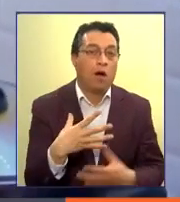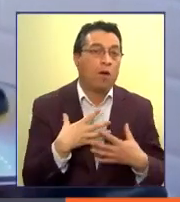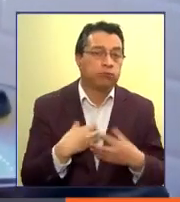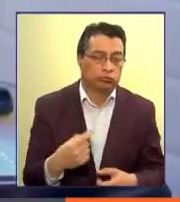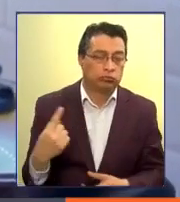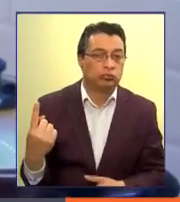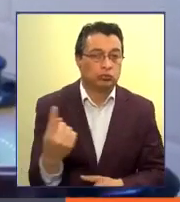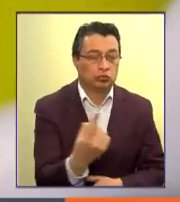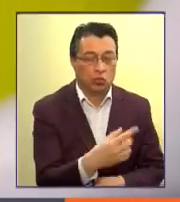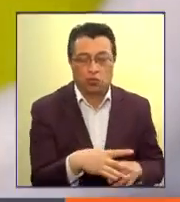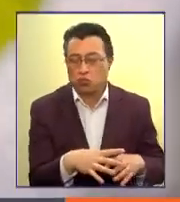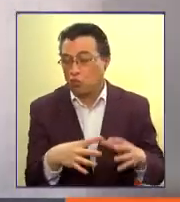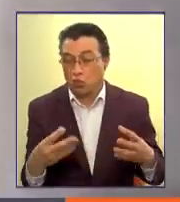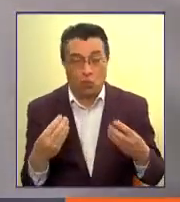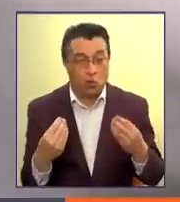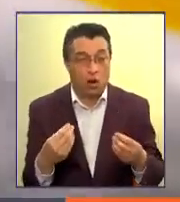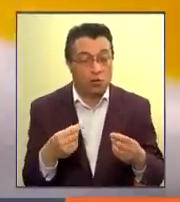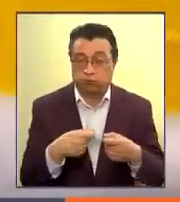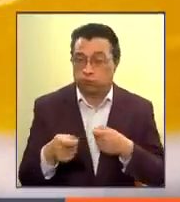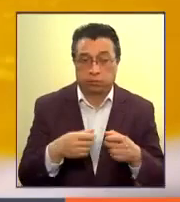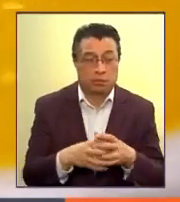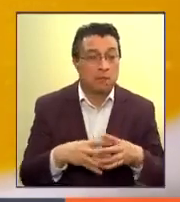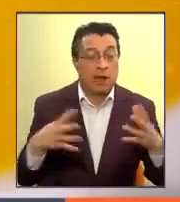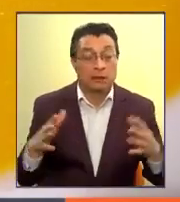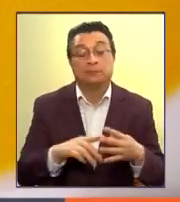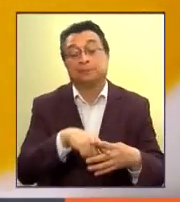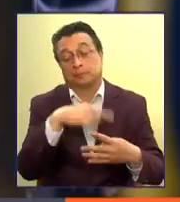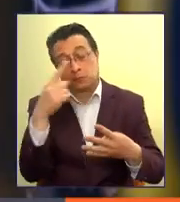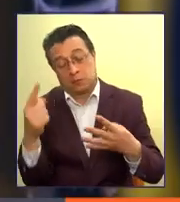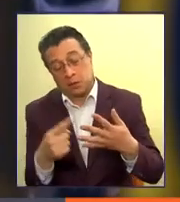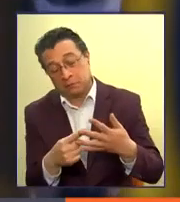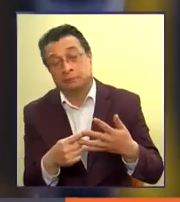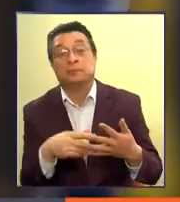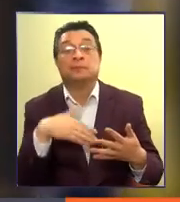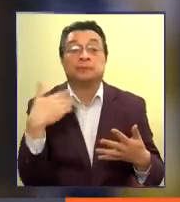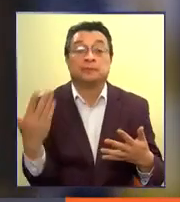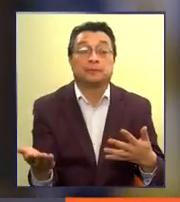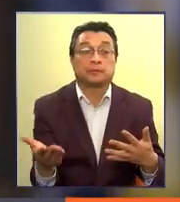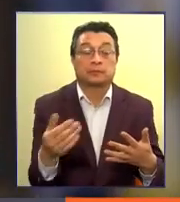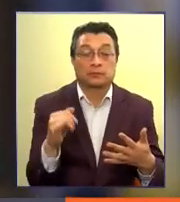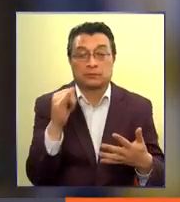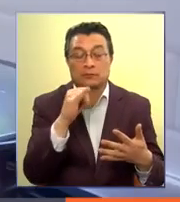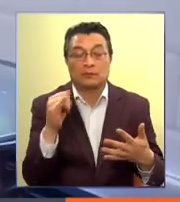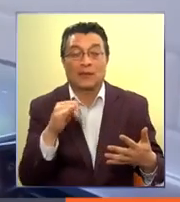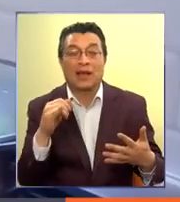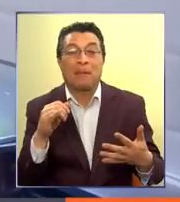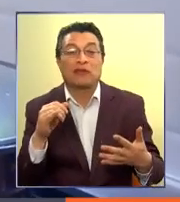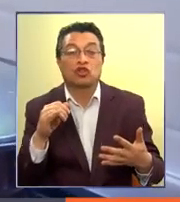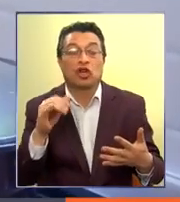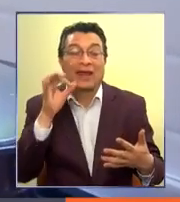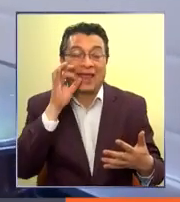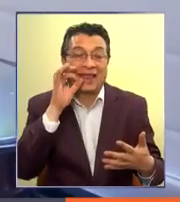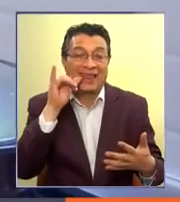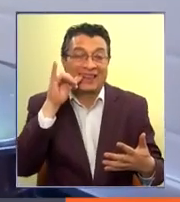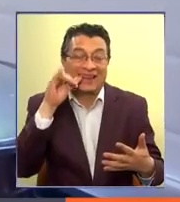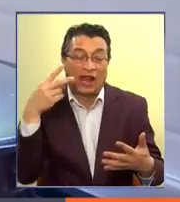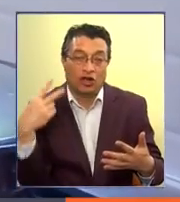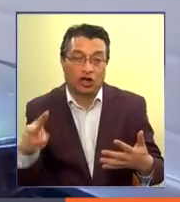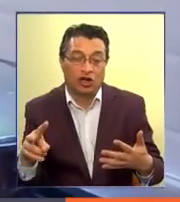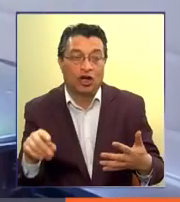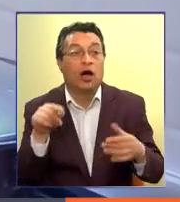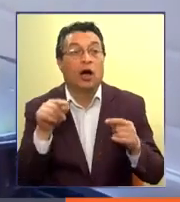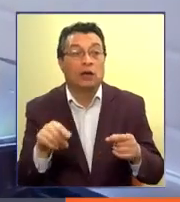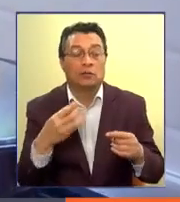super, que funcionó súper bien. Y luego zapallo italiano, después comenzamos con sabores